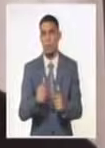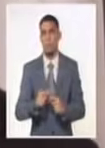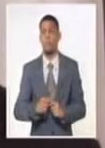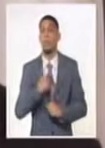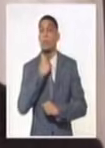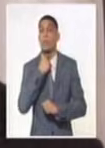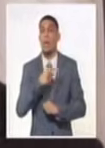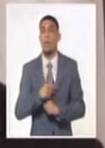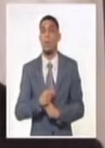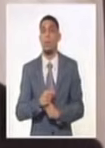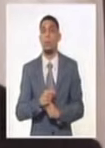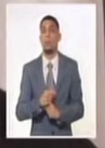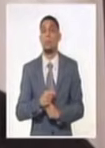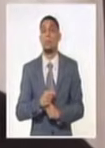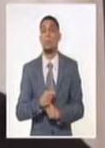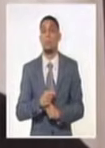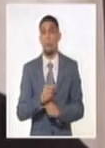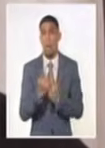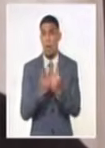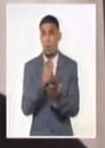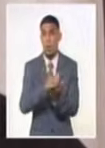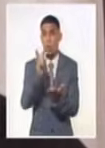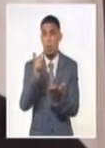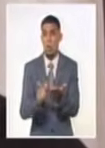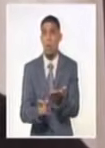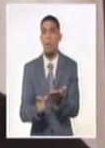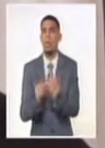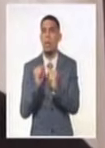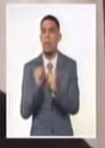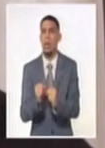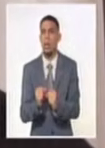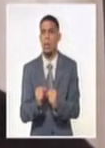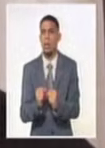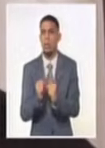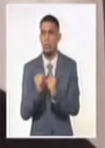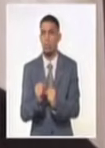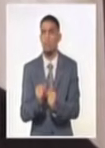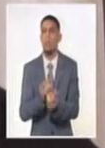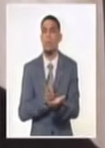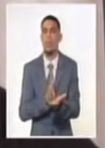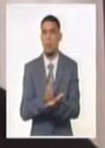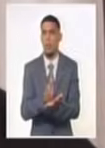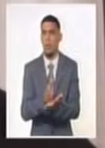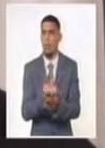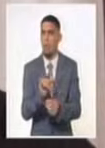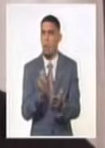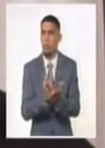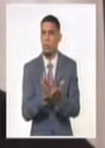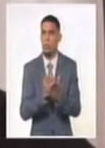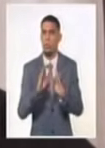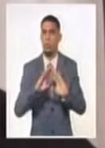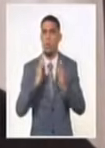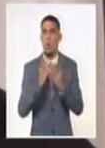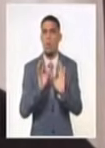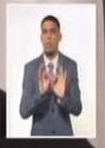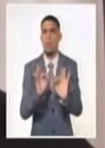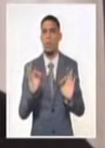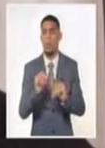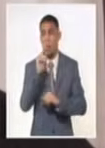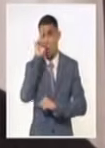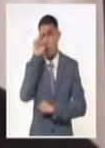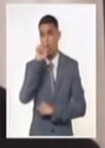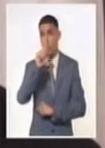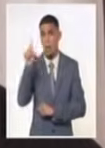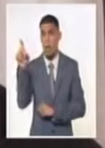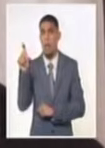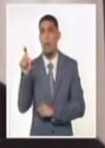las especialidades, pues bueno, nosotros mantenemos la formación posgraduada con todos nuestros especialistas en nuestros hospitales, los